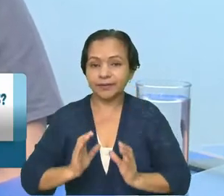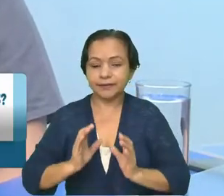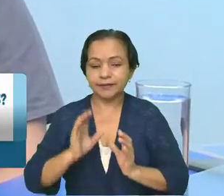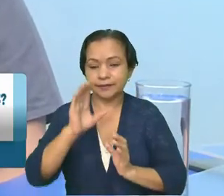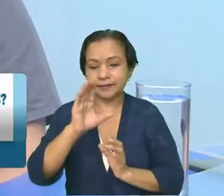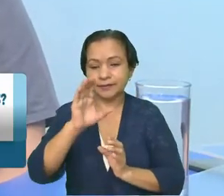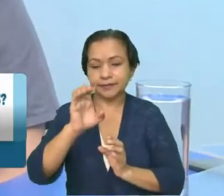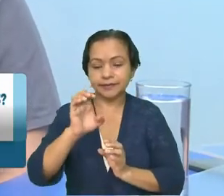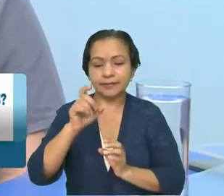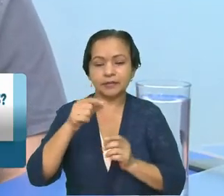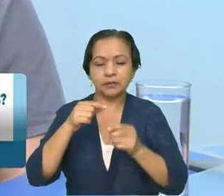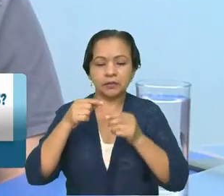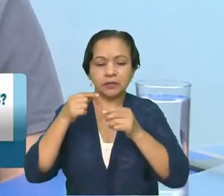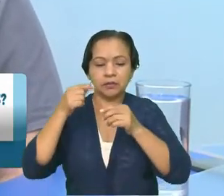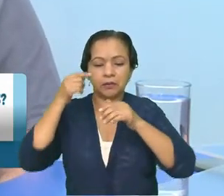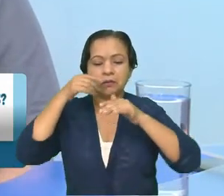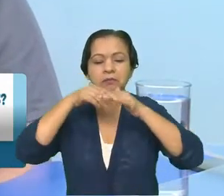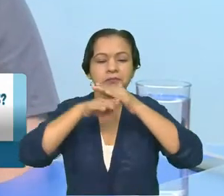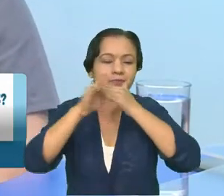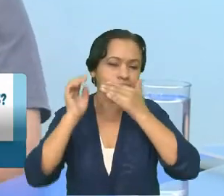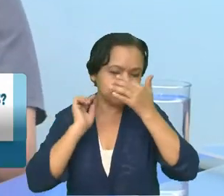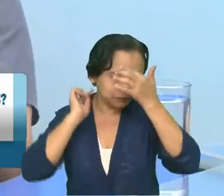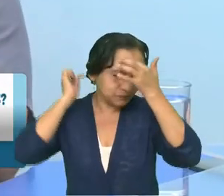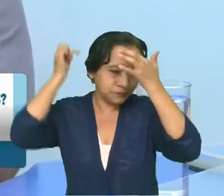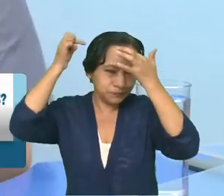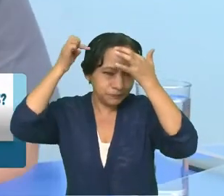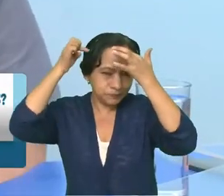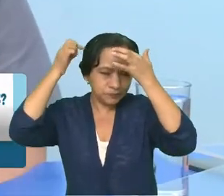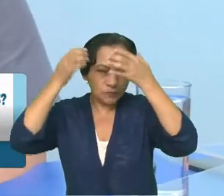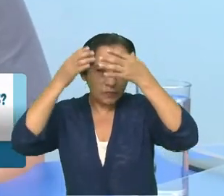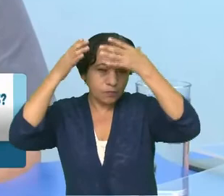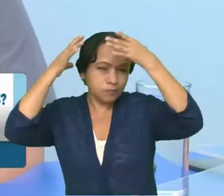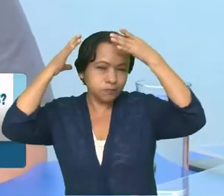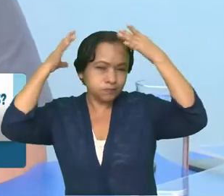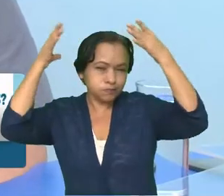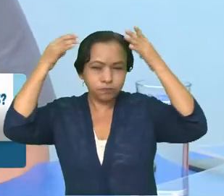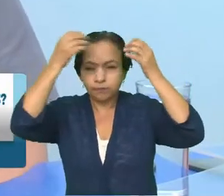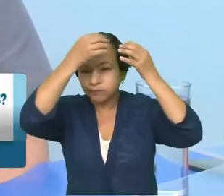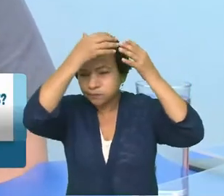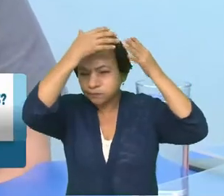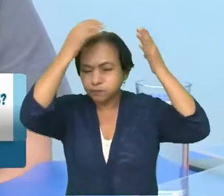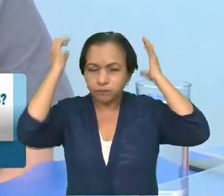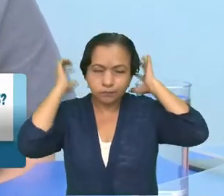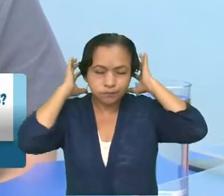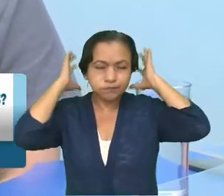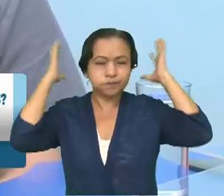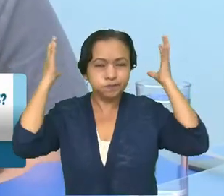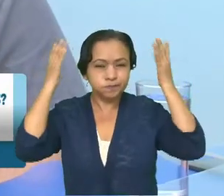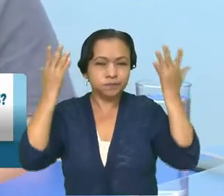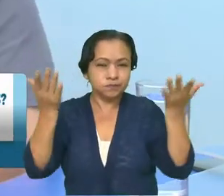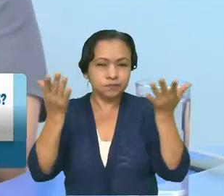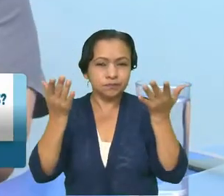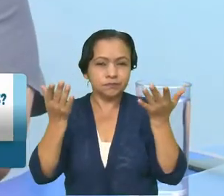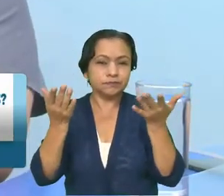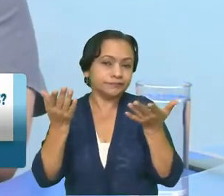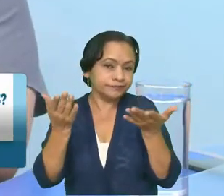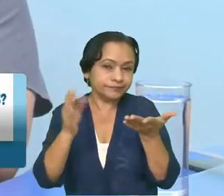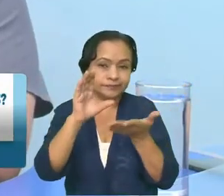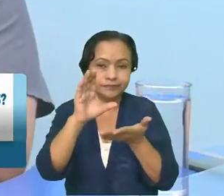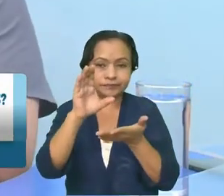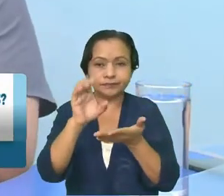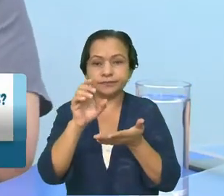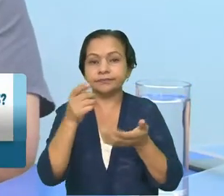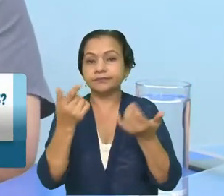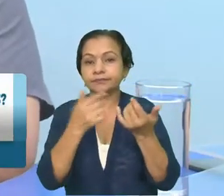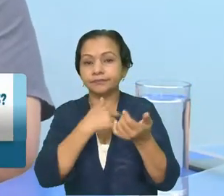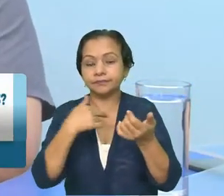células logran pasar la barrera y crear inflamación donde no debería. Es decir, estas células están hechas, digamos, si yo en